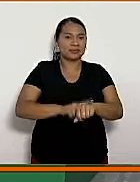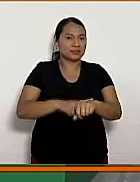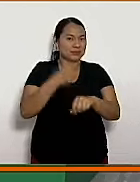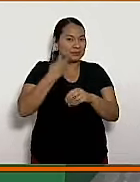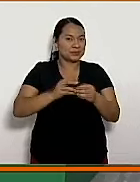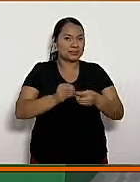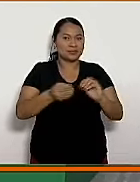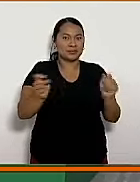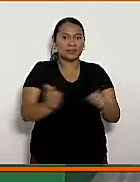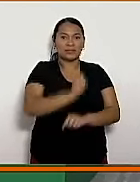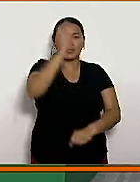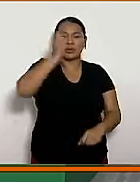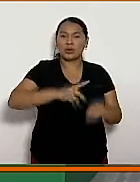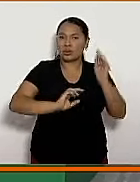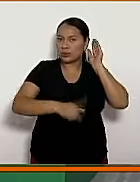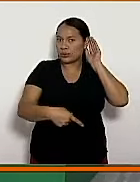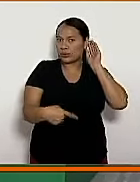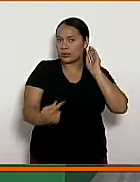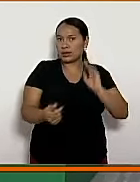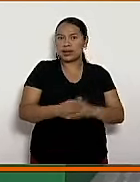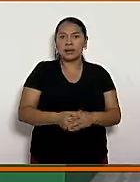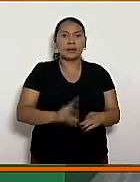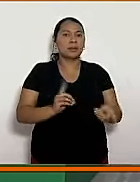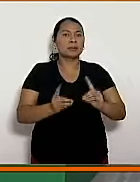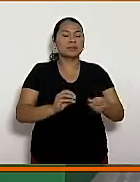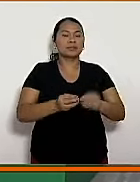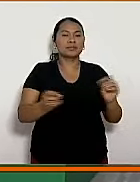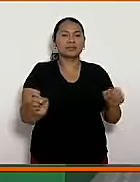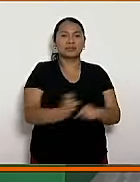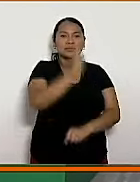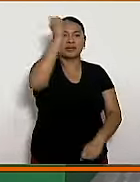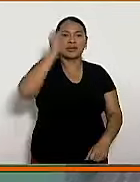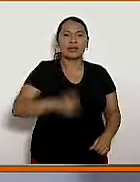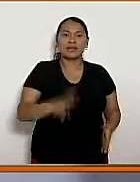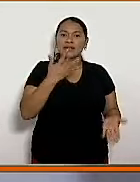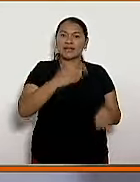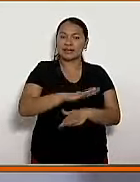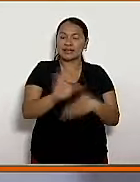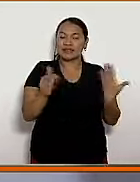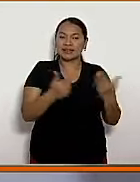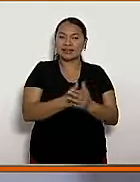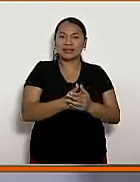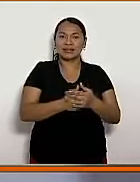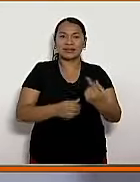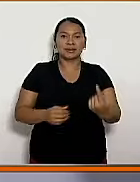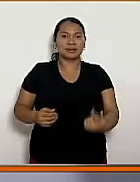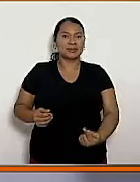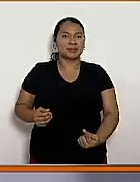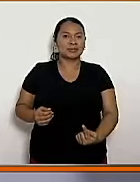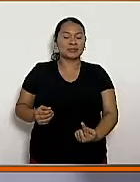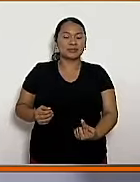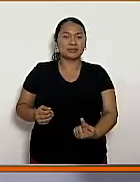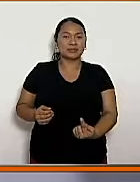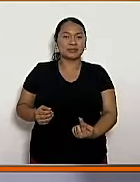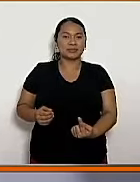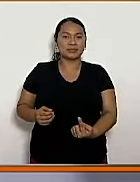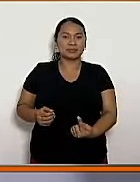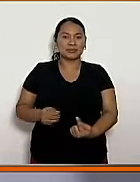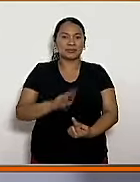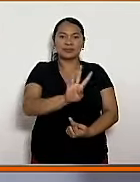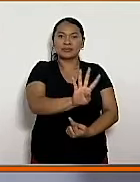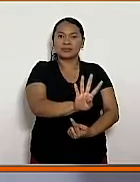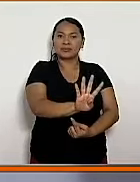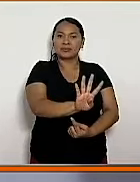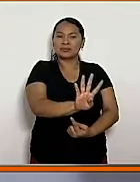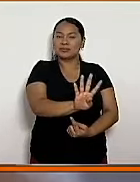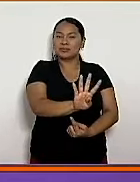conocer en diaria cuál es el afortunado primer dígito. Te deseo toda la suerte. Tu primer dígito es... el